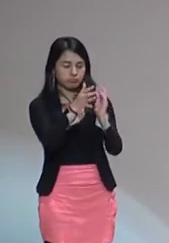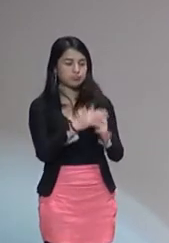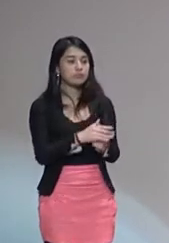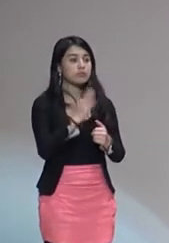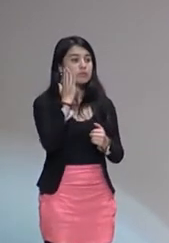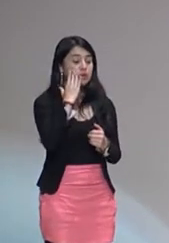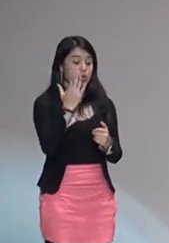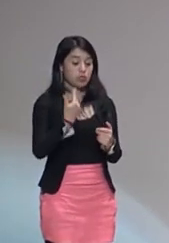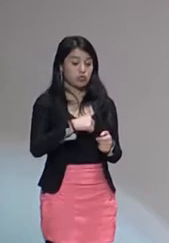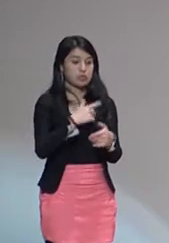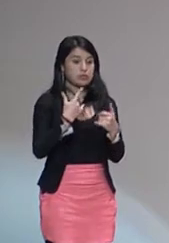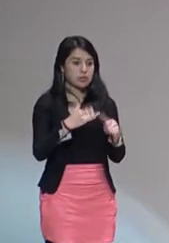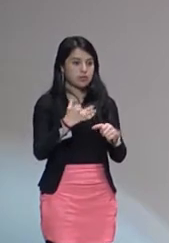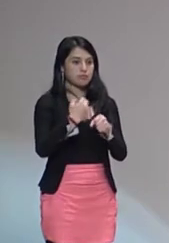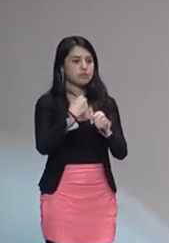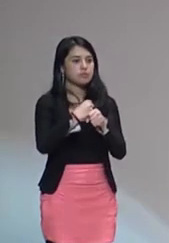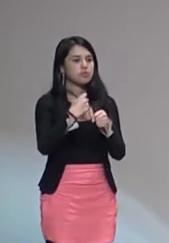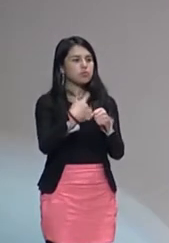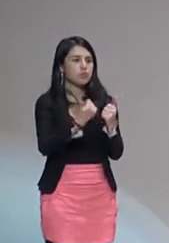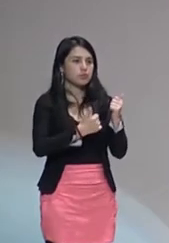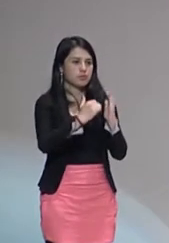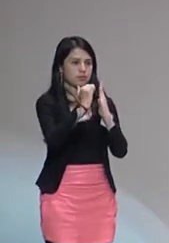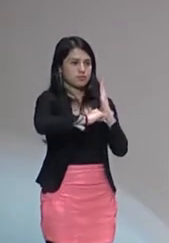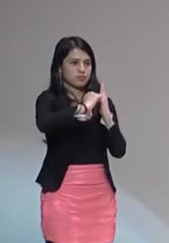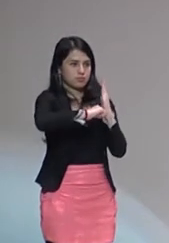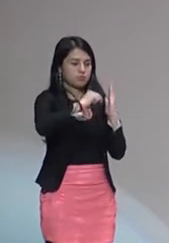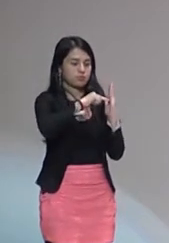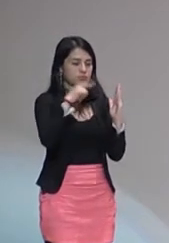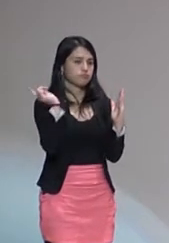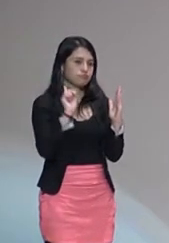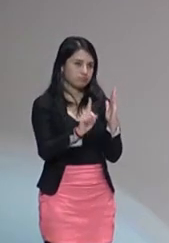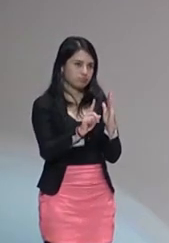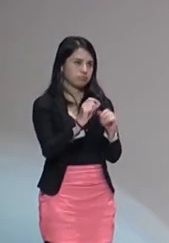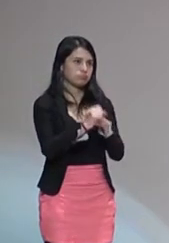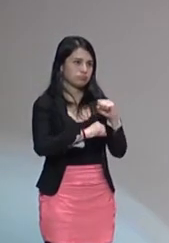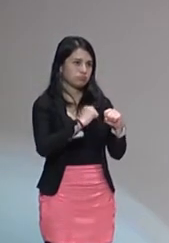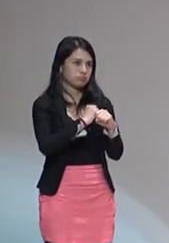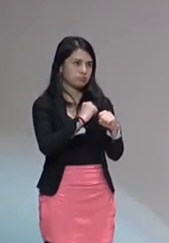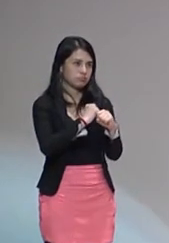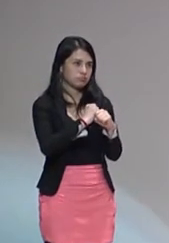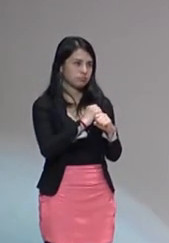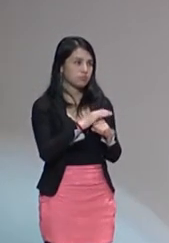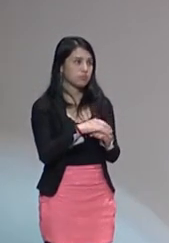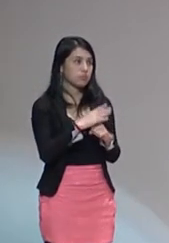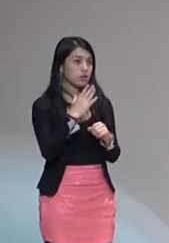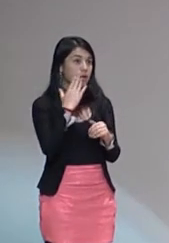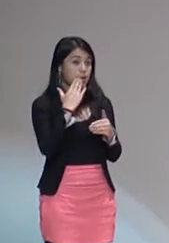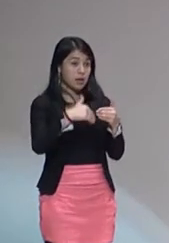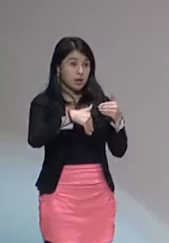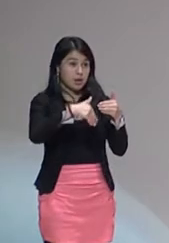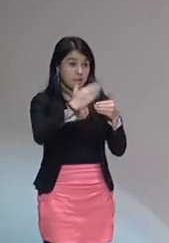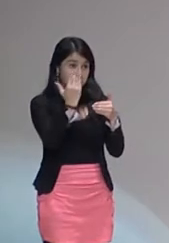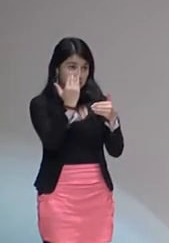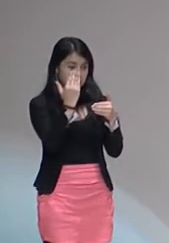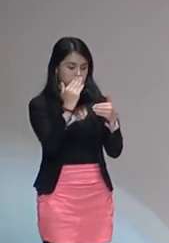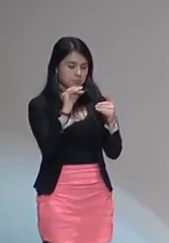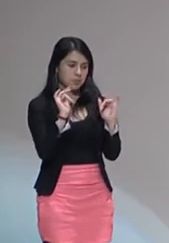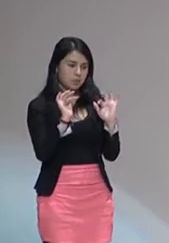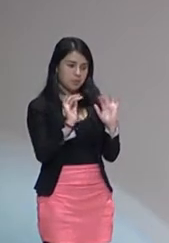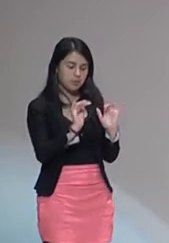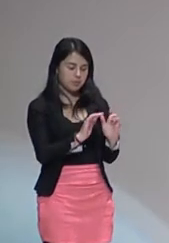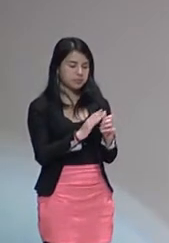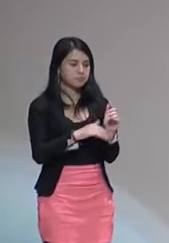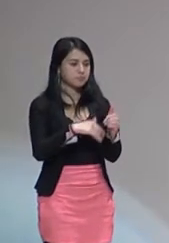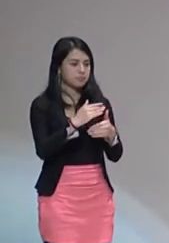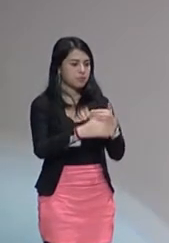Nosotros hemos venido trabajando en la escuela normal desde que empezaron los procesos de acreditación.